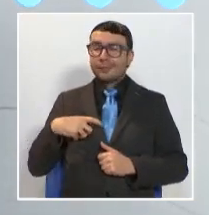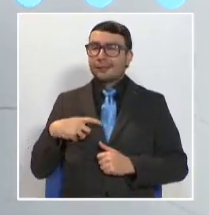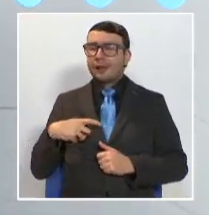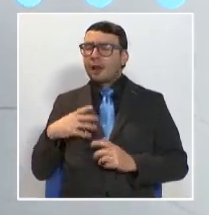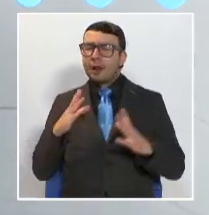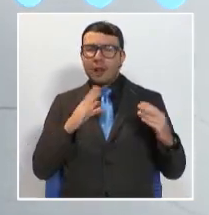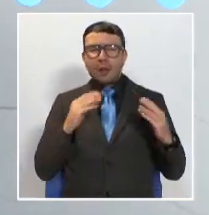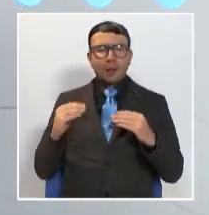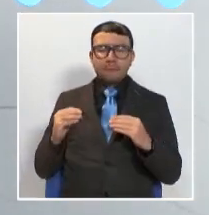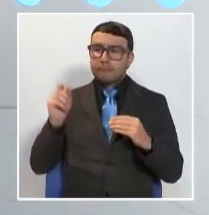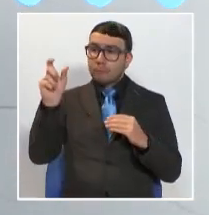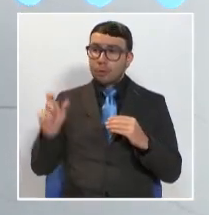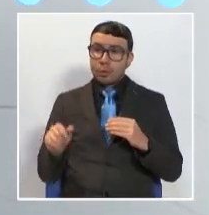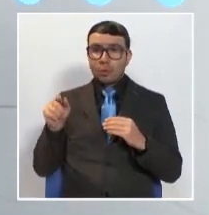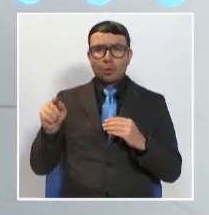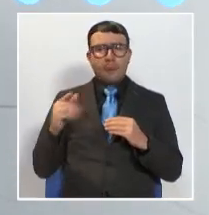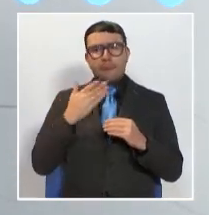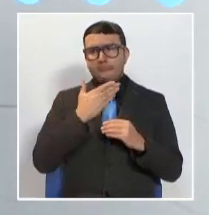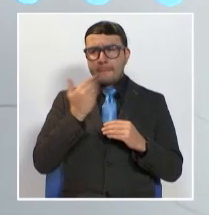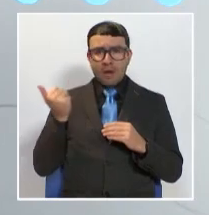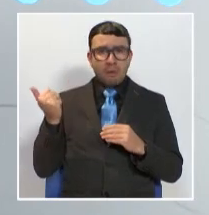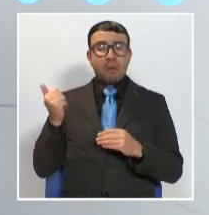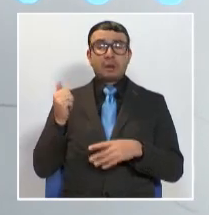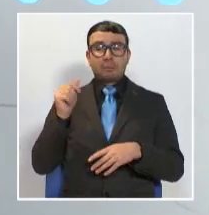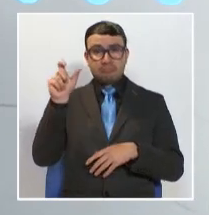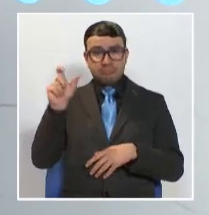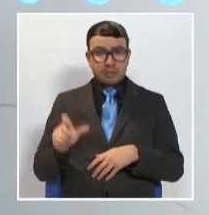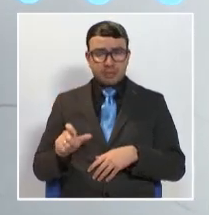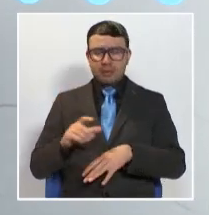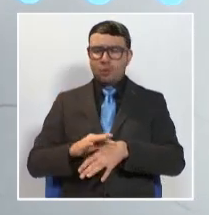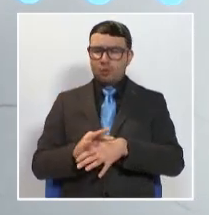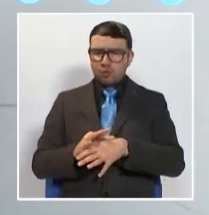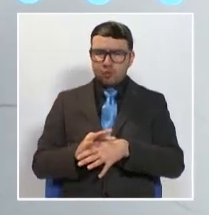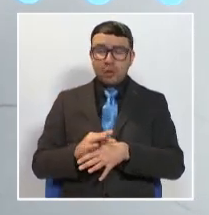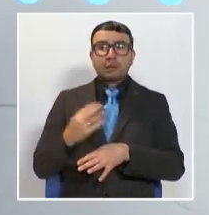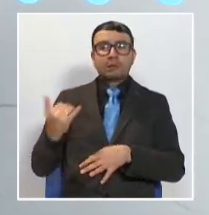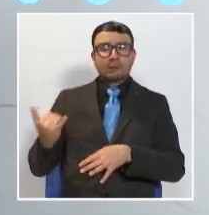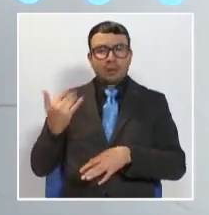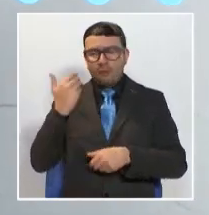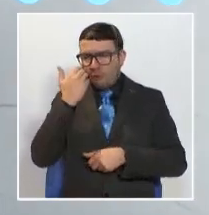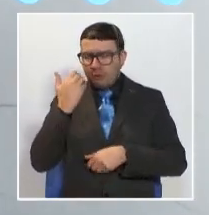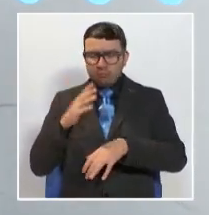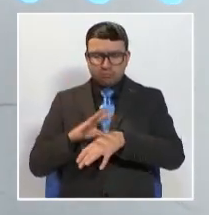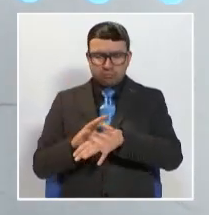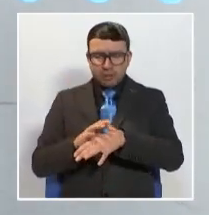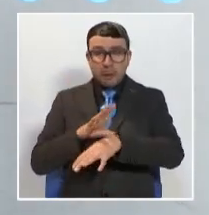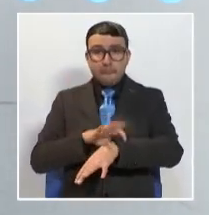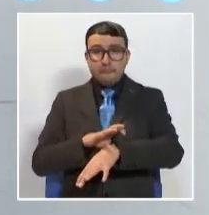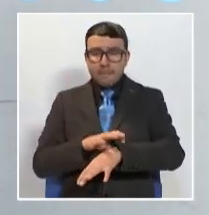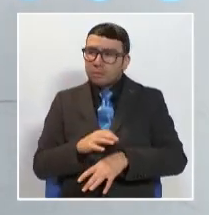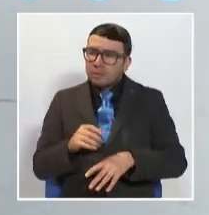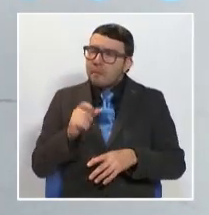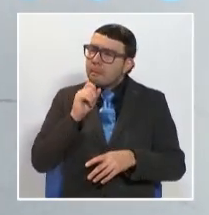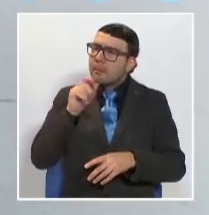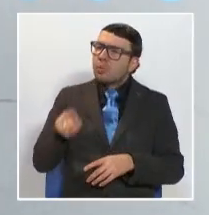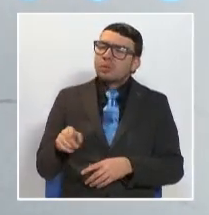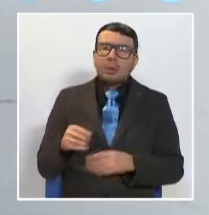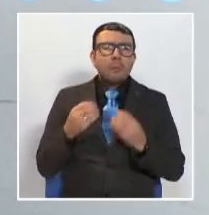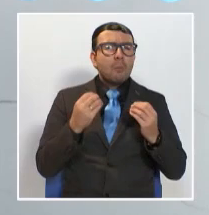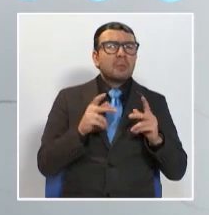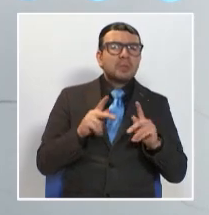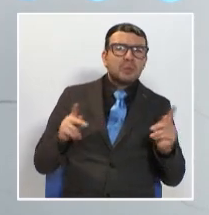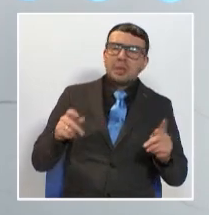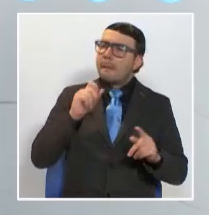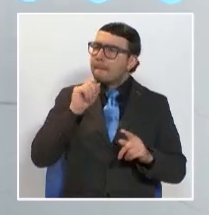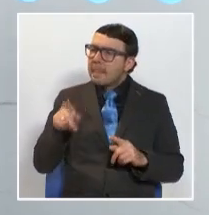pues con una de las mejores dermatólogas que hay en Manizales también, y le preguntábamos que cuál era el motivo más